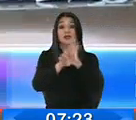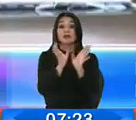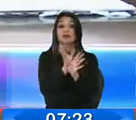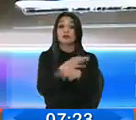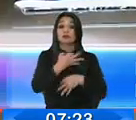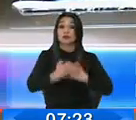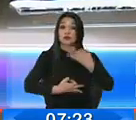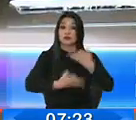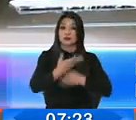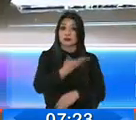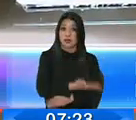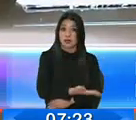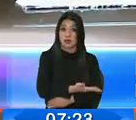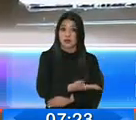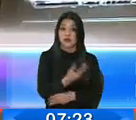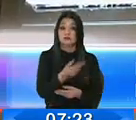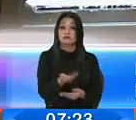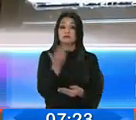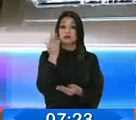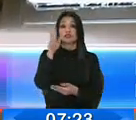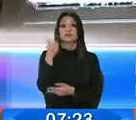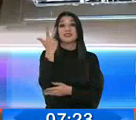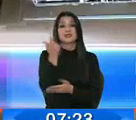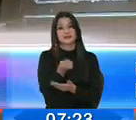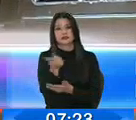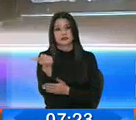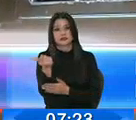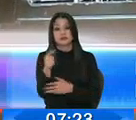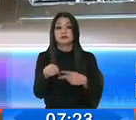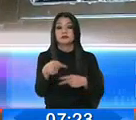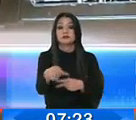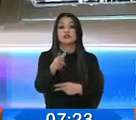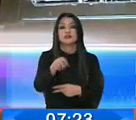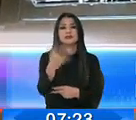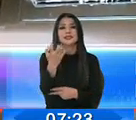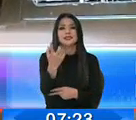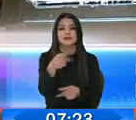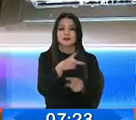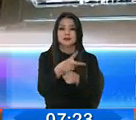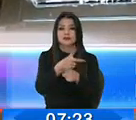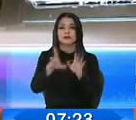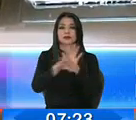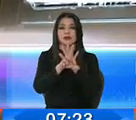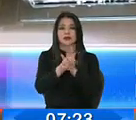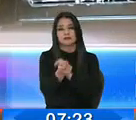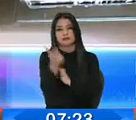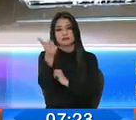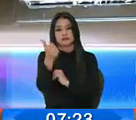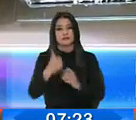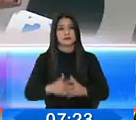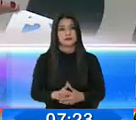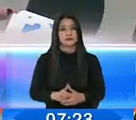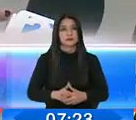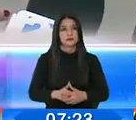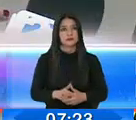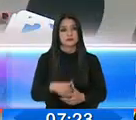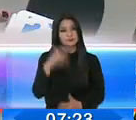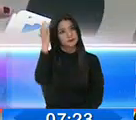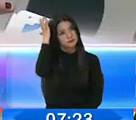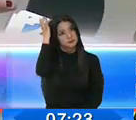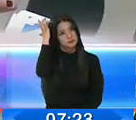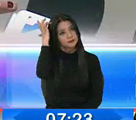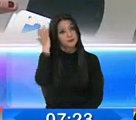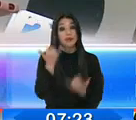Judicial, sustituido en el 2013 y derogado en el 2015 por el Código Orgánico General de Procesos. Más aún cuando